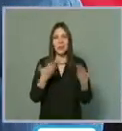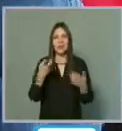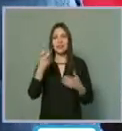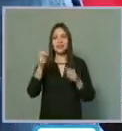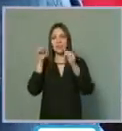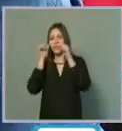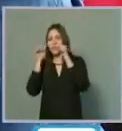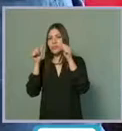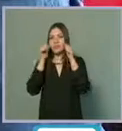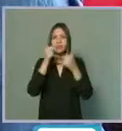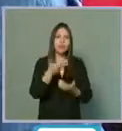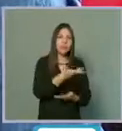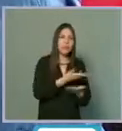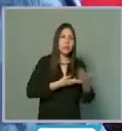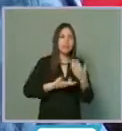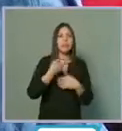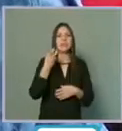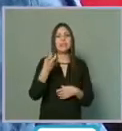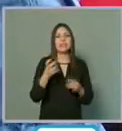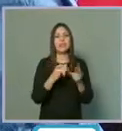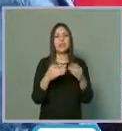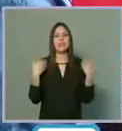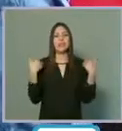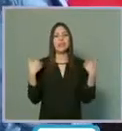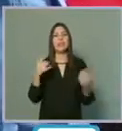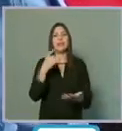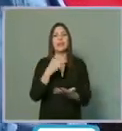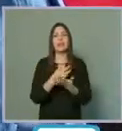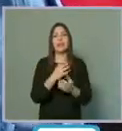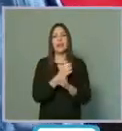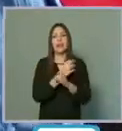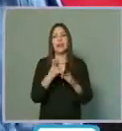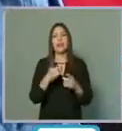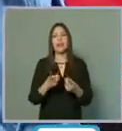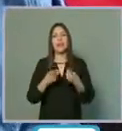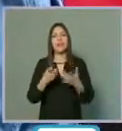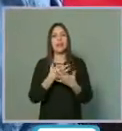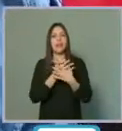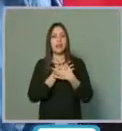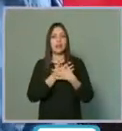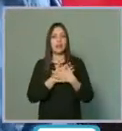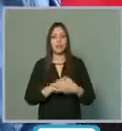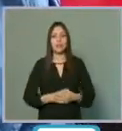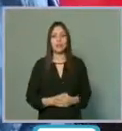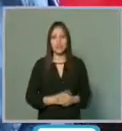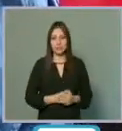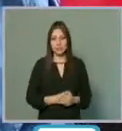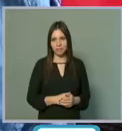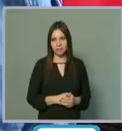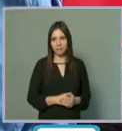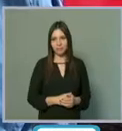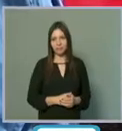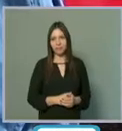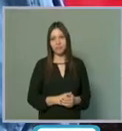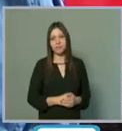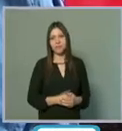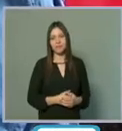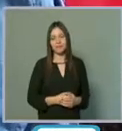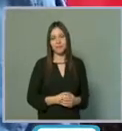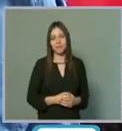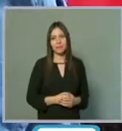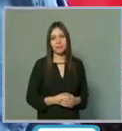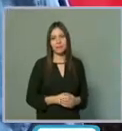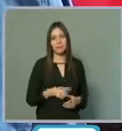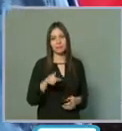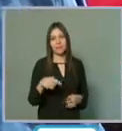tratan habla de calorcito amoroso. Pero eso también fue algo